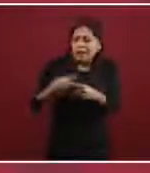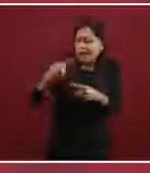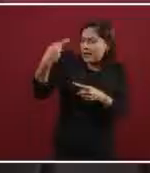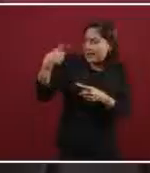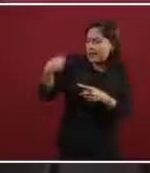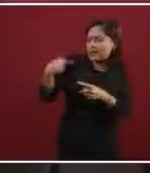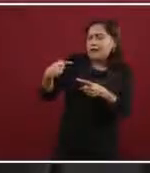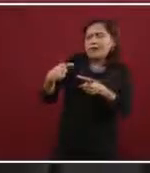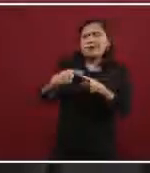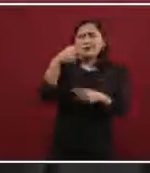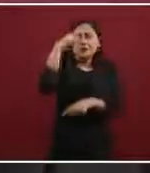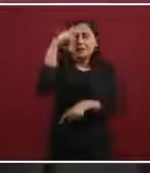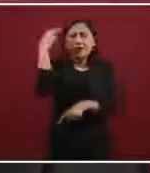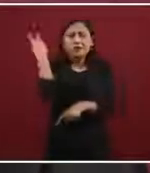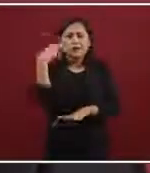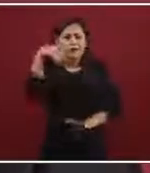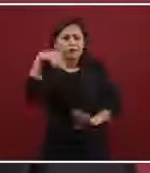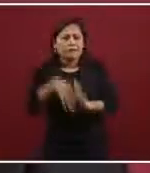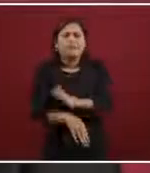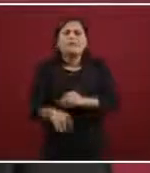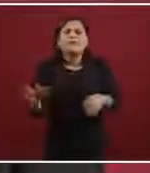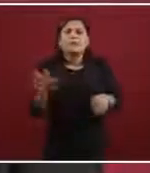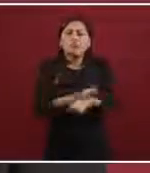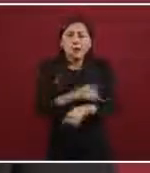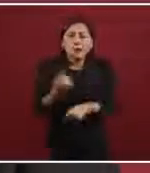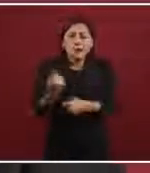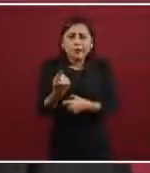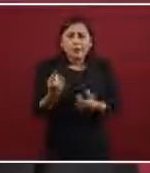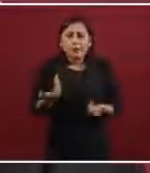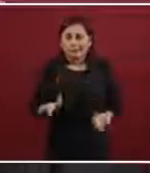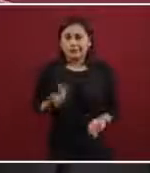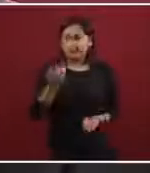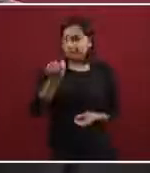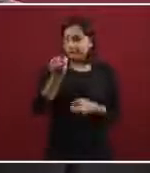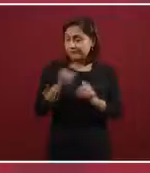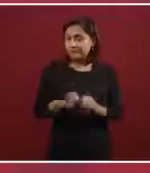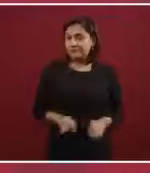y es muy fácil no decir